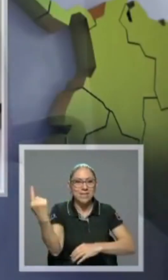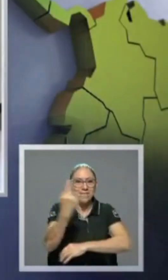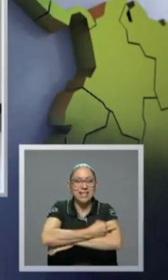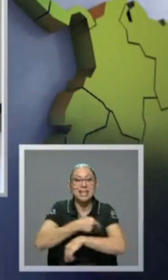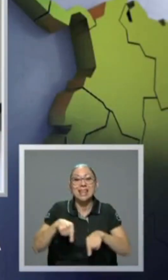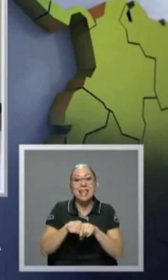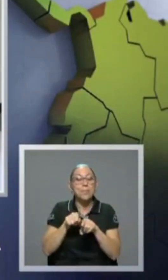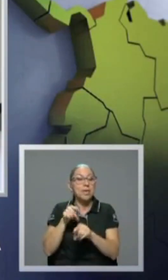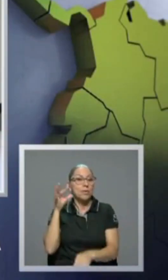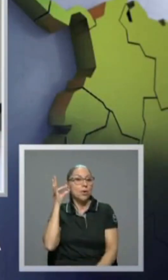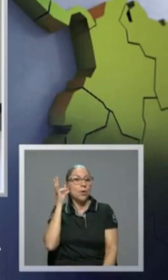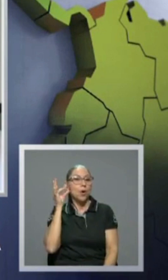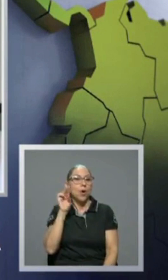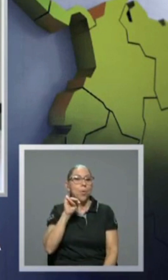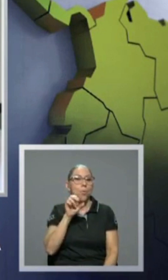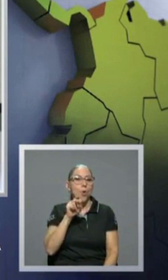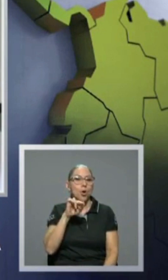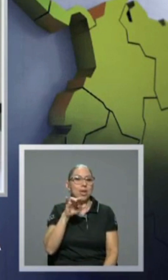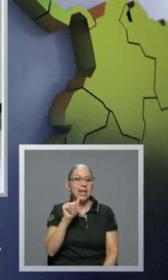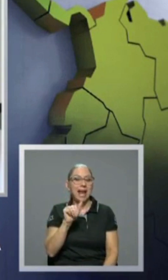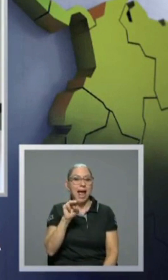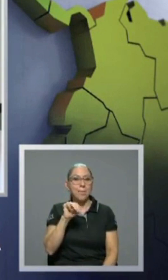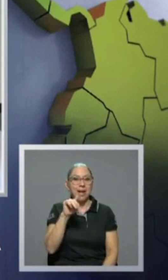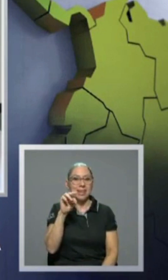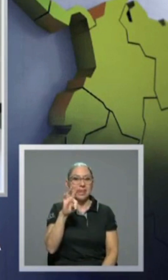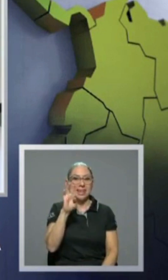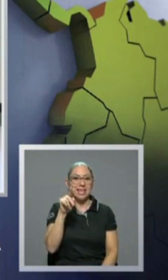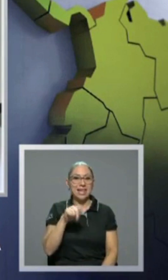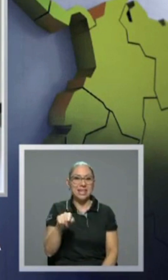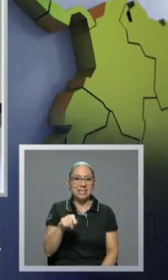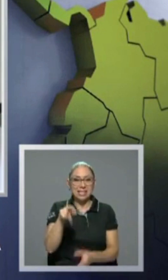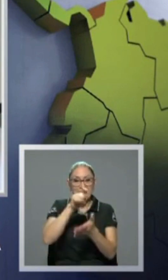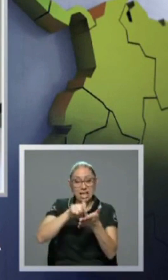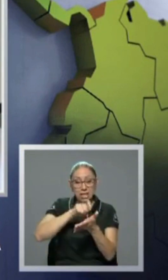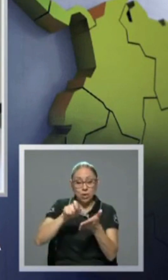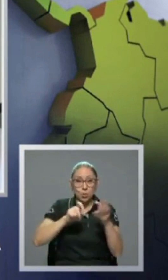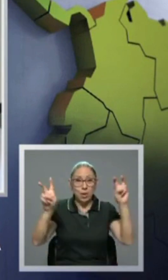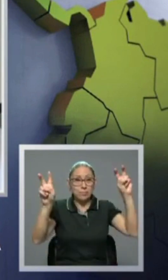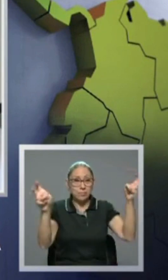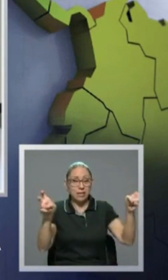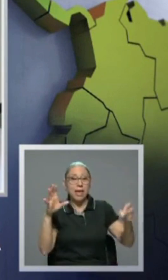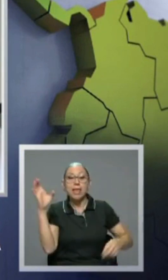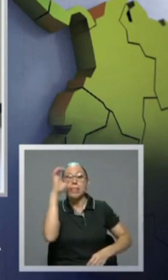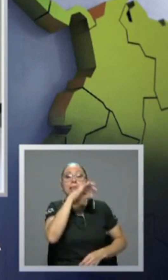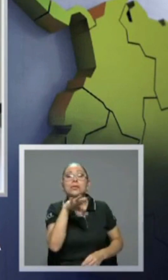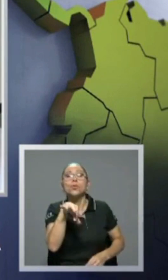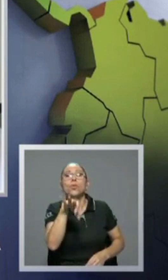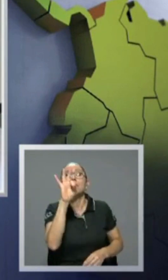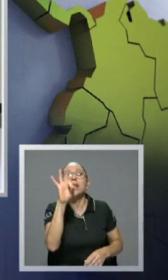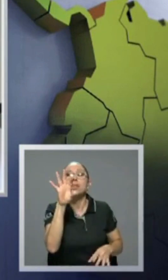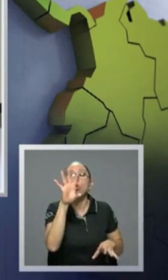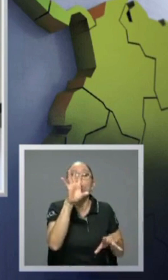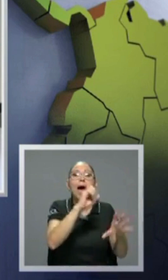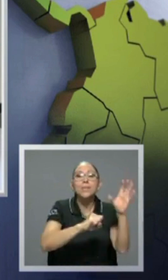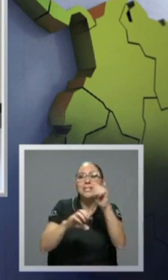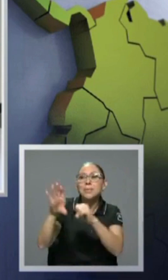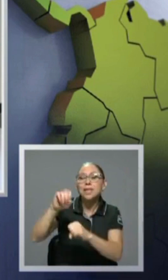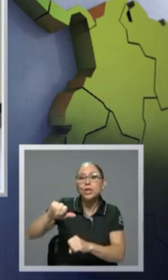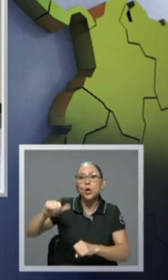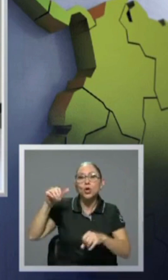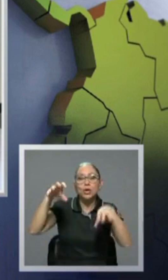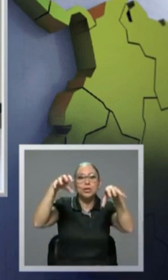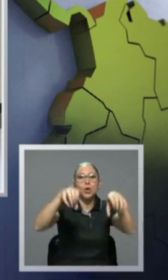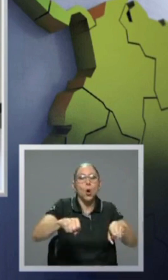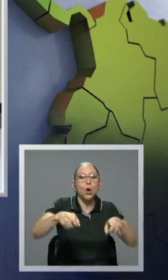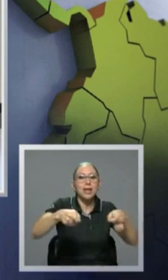Mónica Martínez, en un ensayo muy interesante que titula Descubrimiento, avistamientos y otras conquistas, Balboa y los